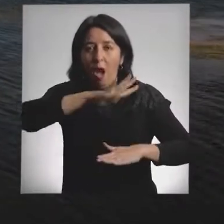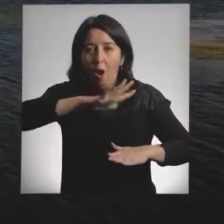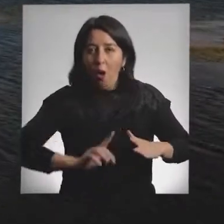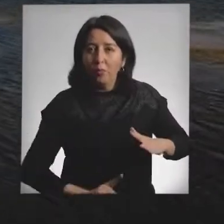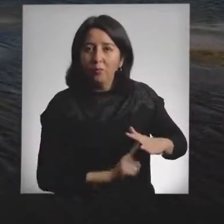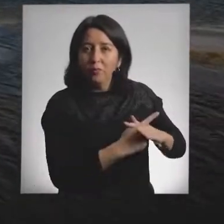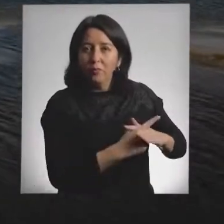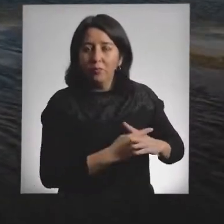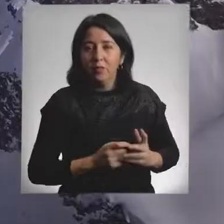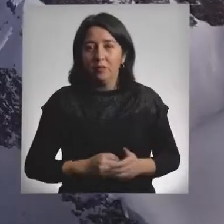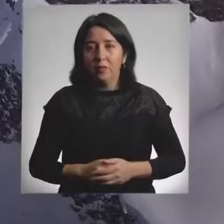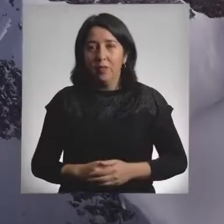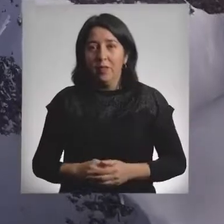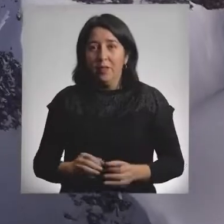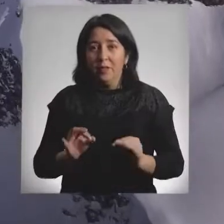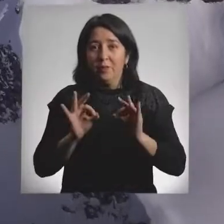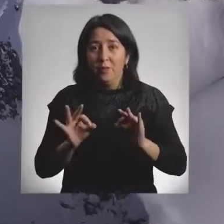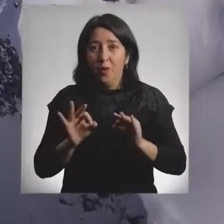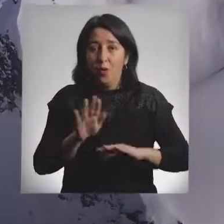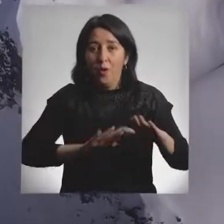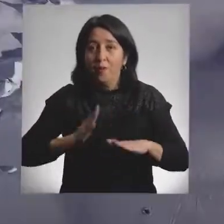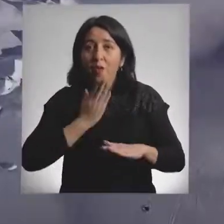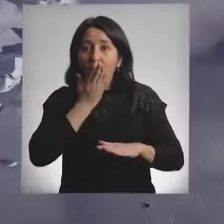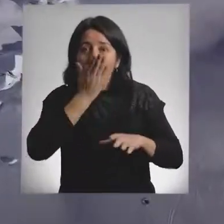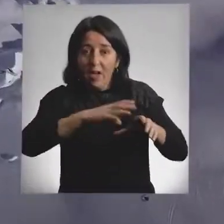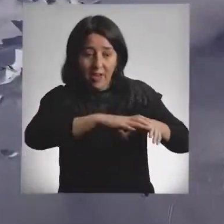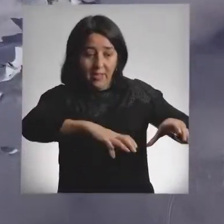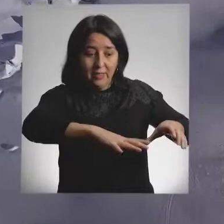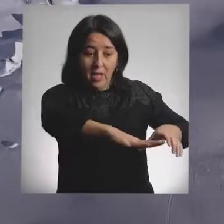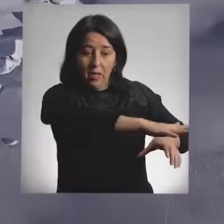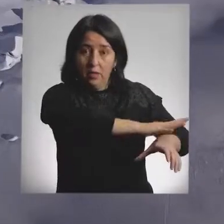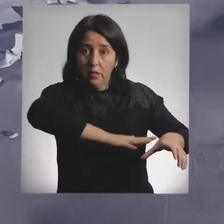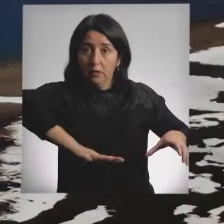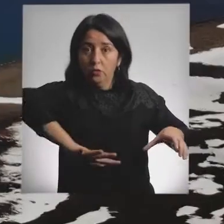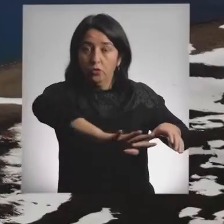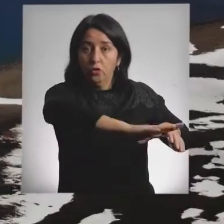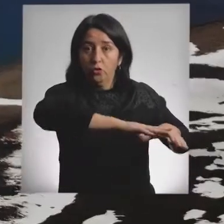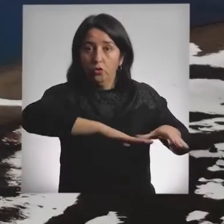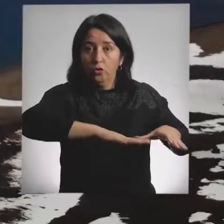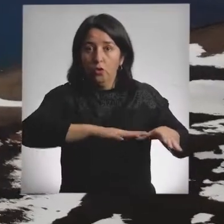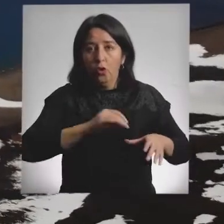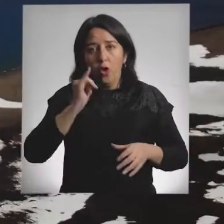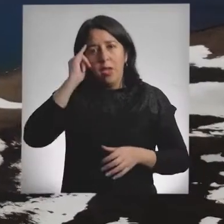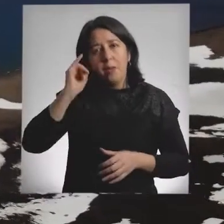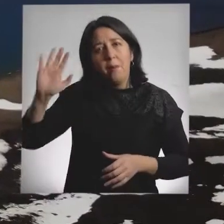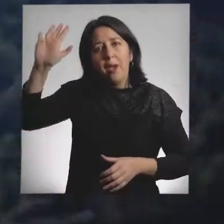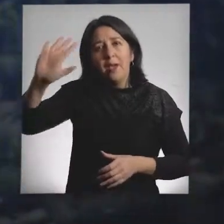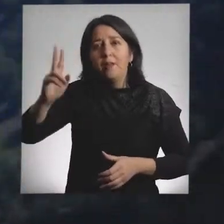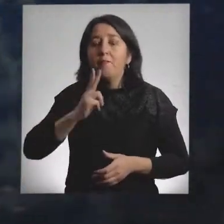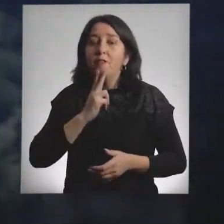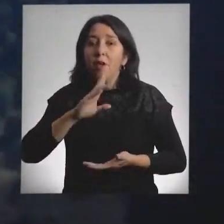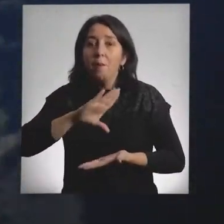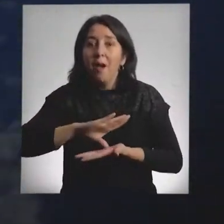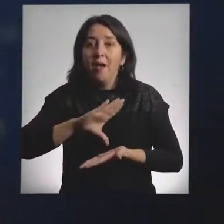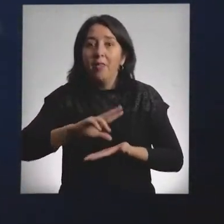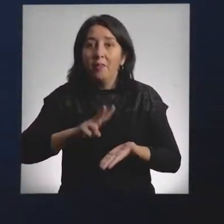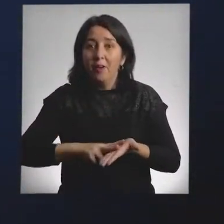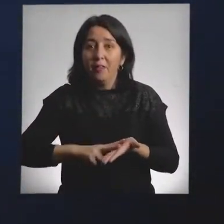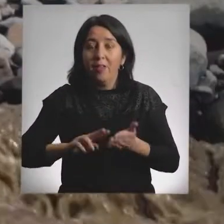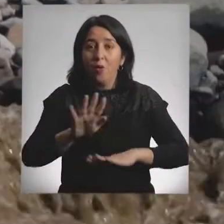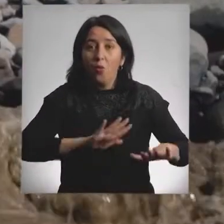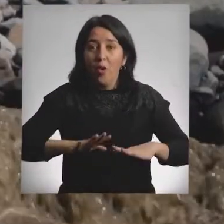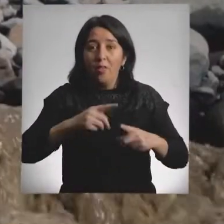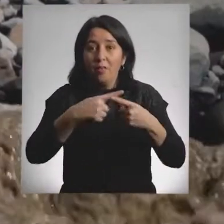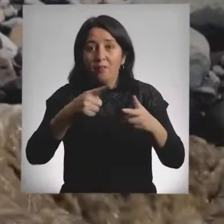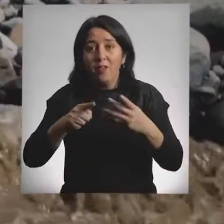que resguarda sus aguas desde sus nacientes y que garantiza la protección de sus glaciares y su entorno. ¿Imaginas lo que sería vivir en un país